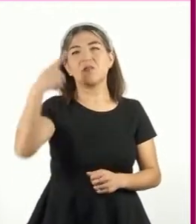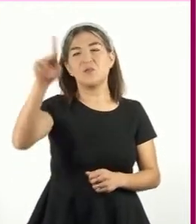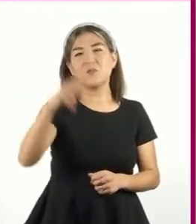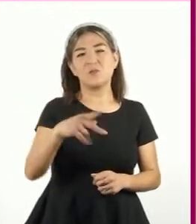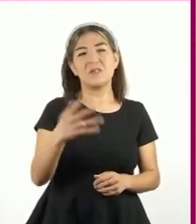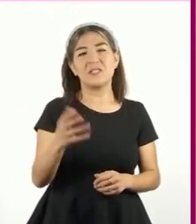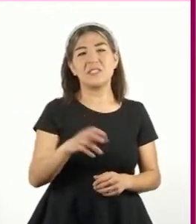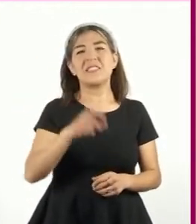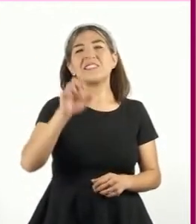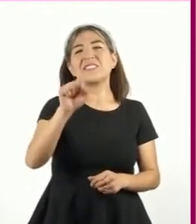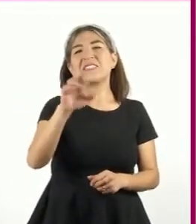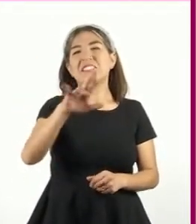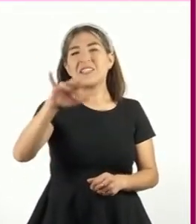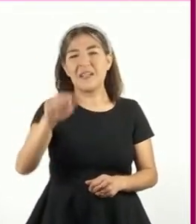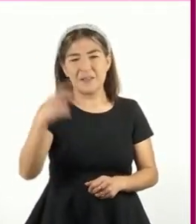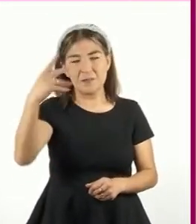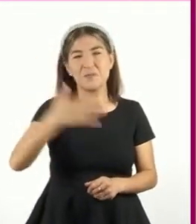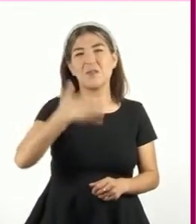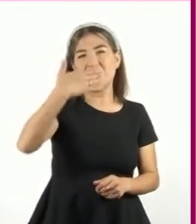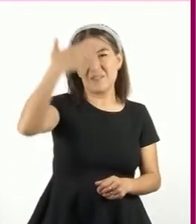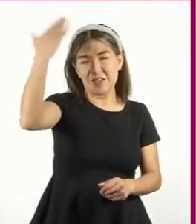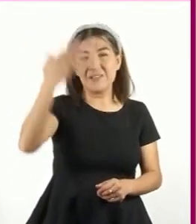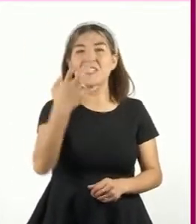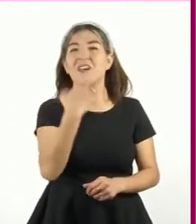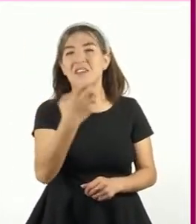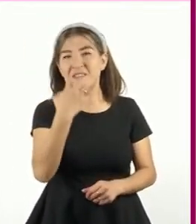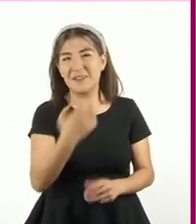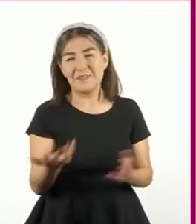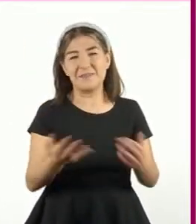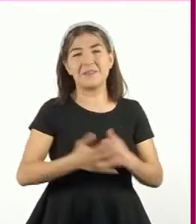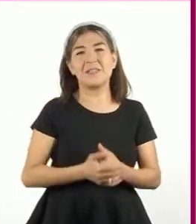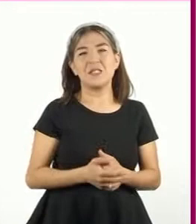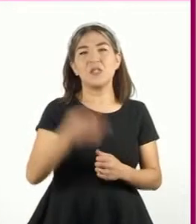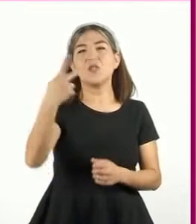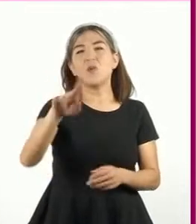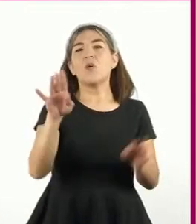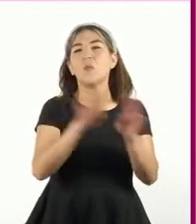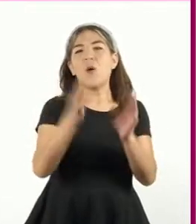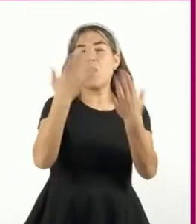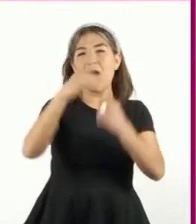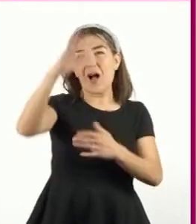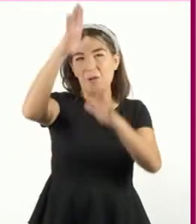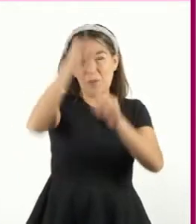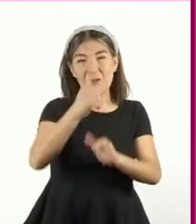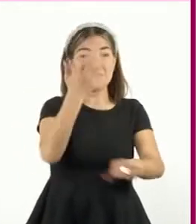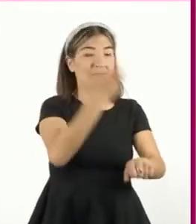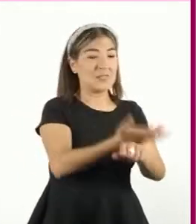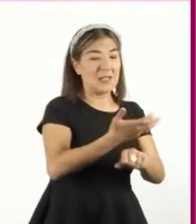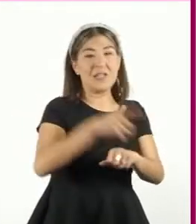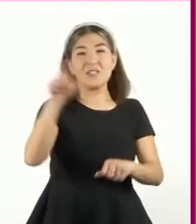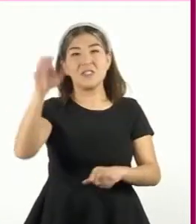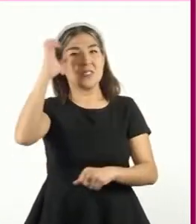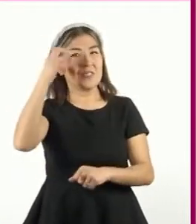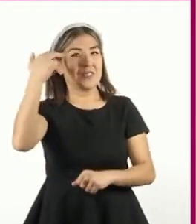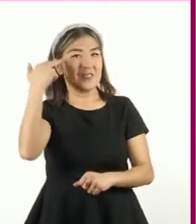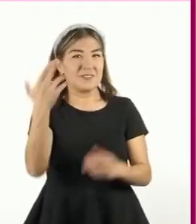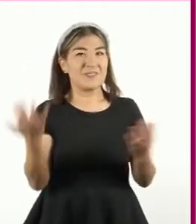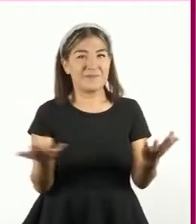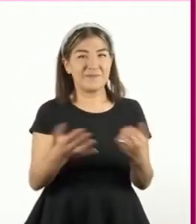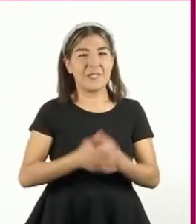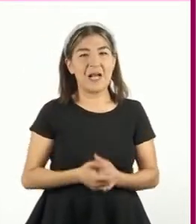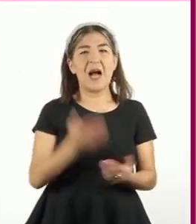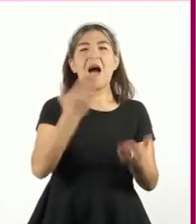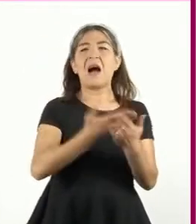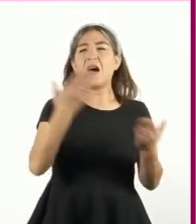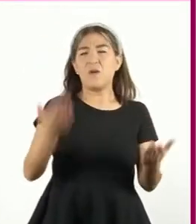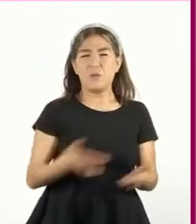Siria o Yemen, del conflicto árabe-israelí o de los desacuerdos entre China y Estados Unidos de América. Y ahora